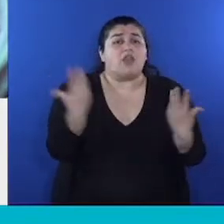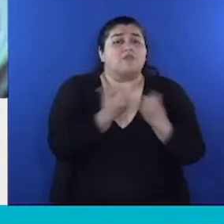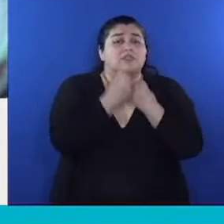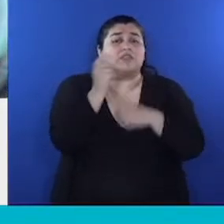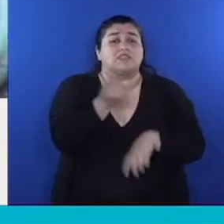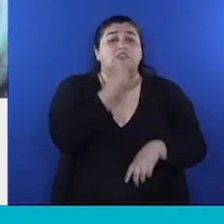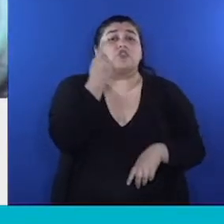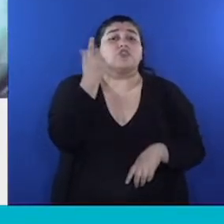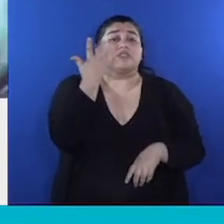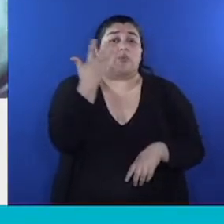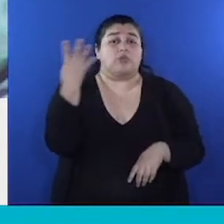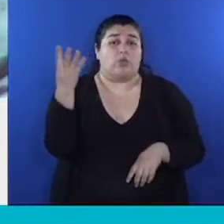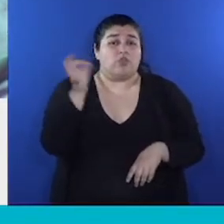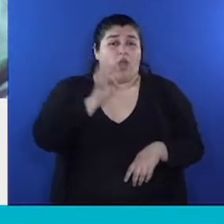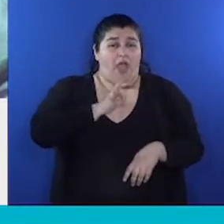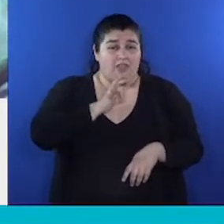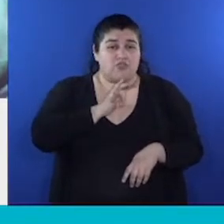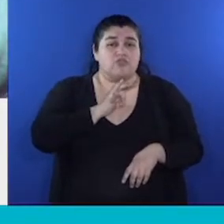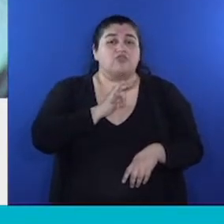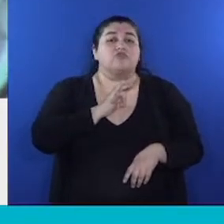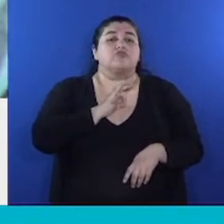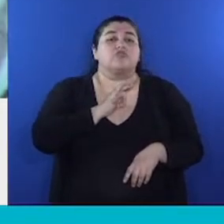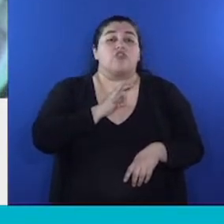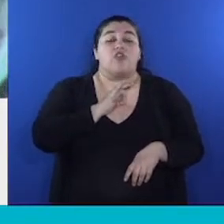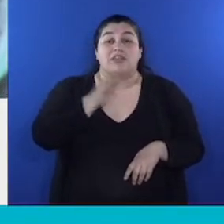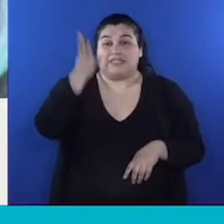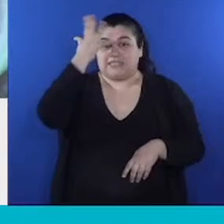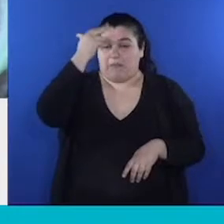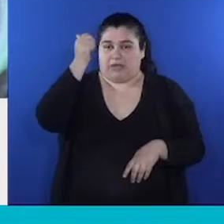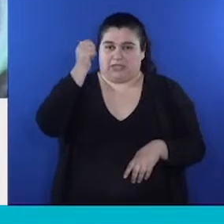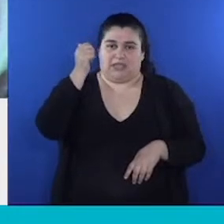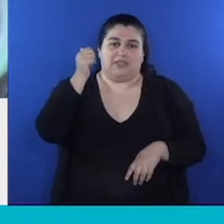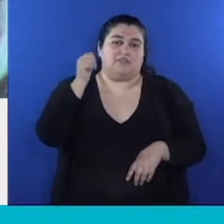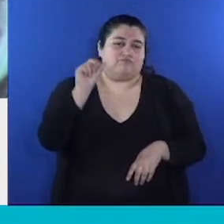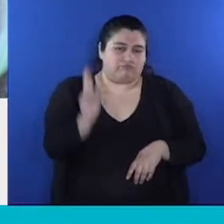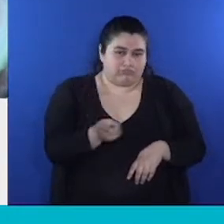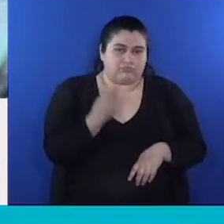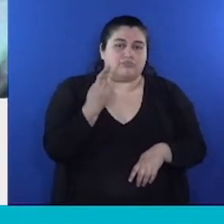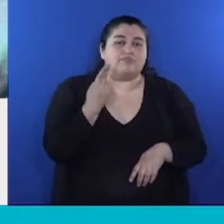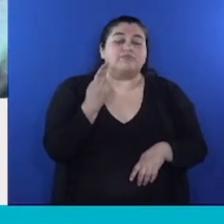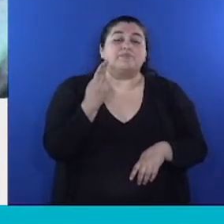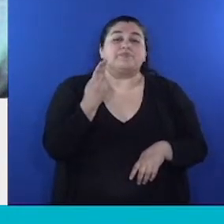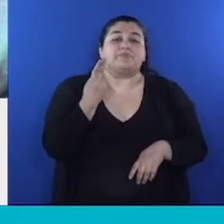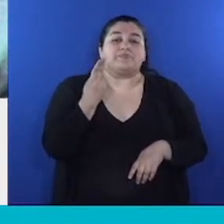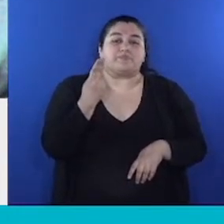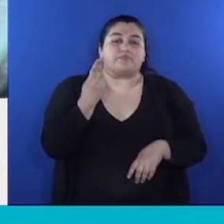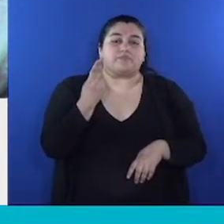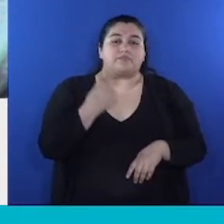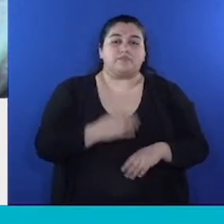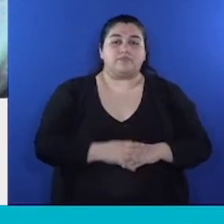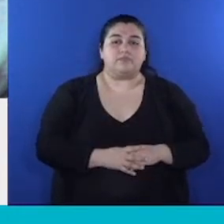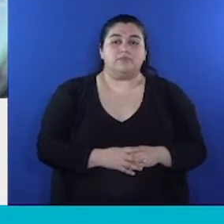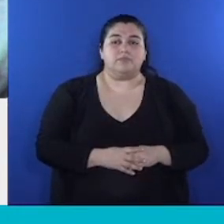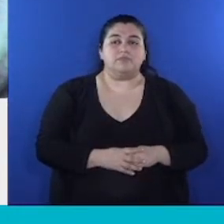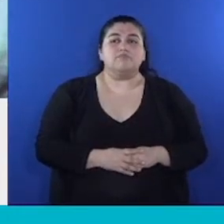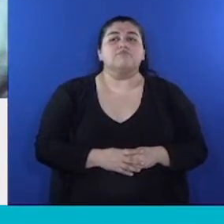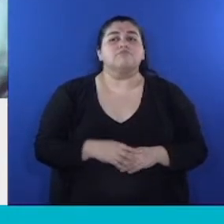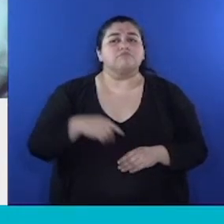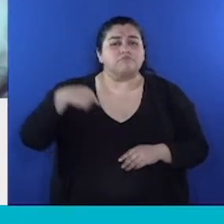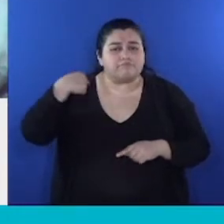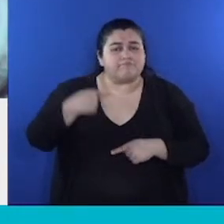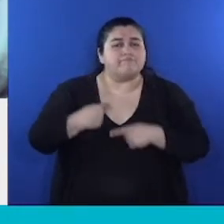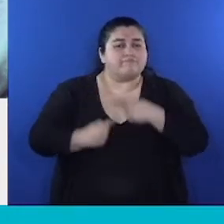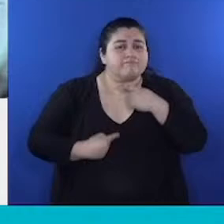174 años del fallecimiento del general don José de San Martín, y la verdad que cada uno de